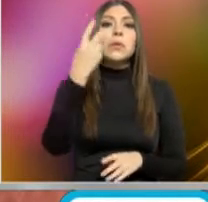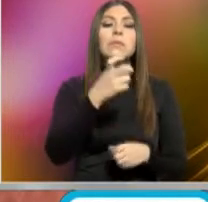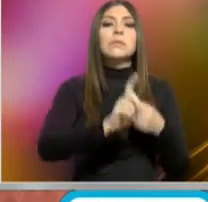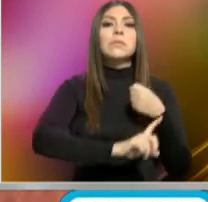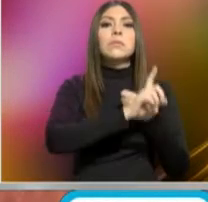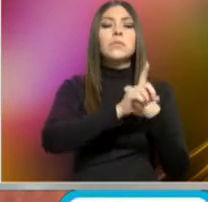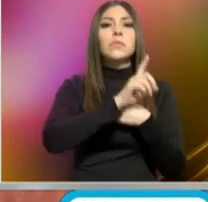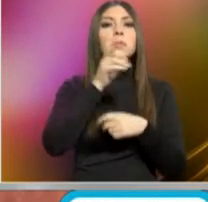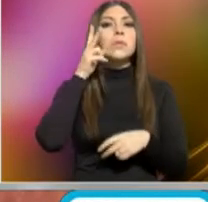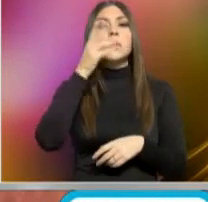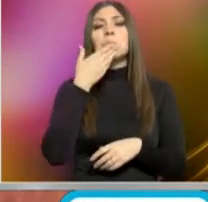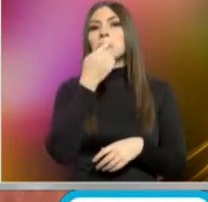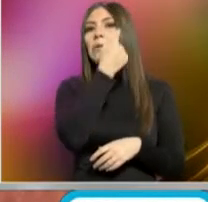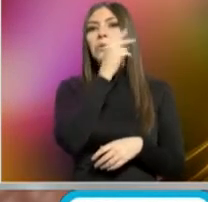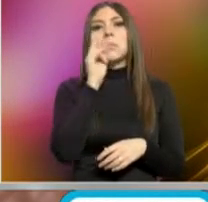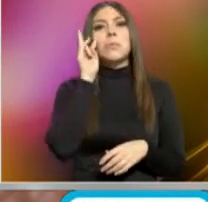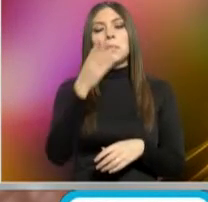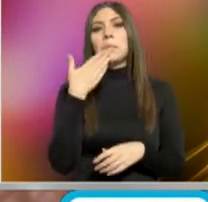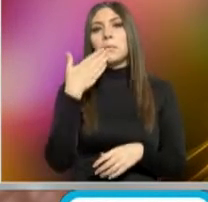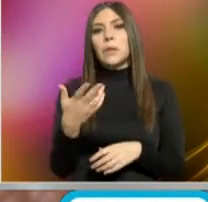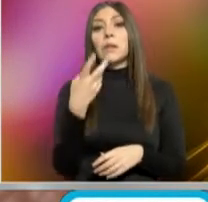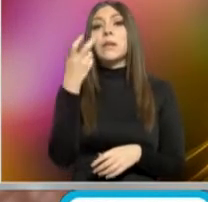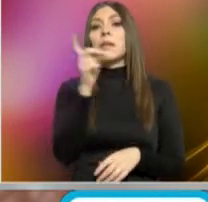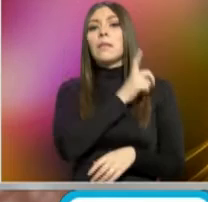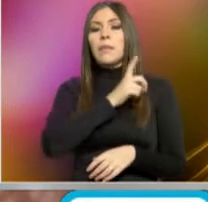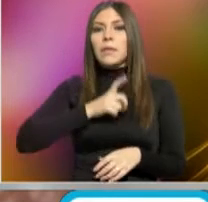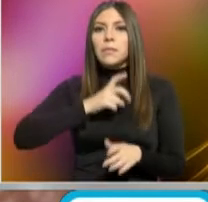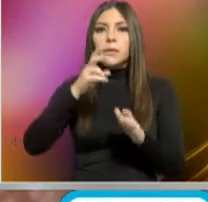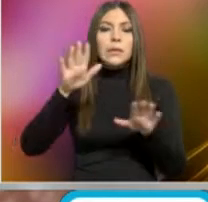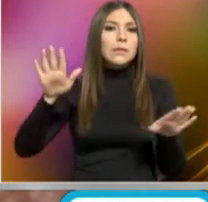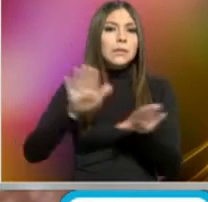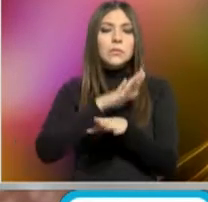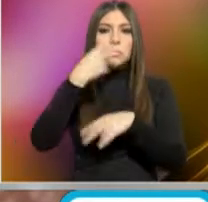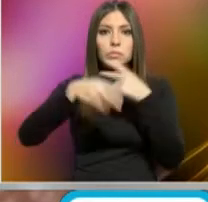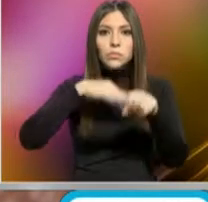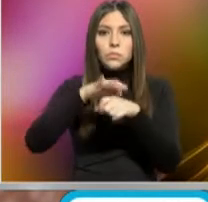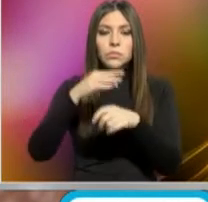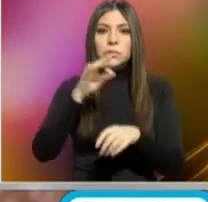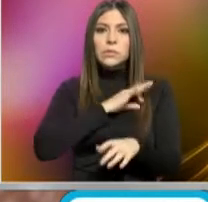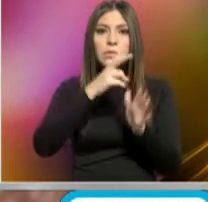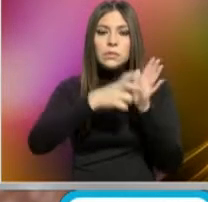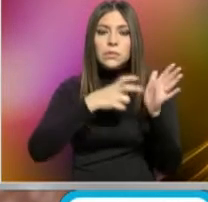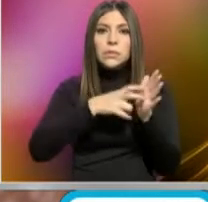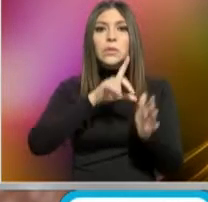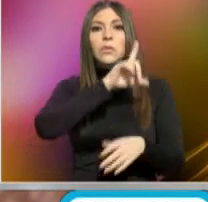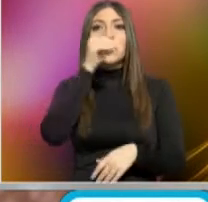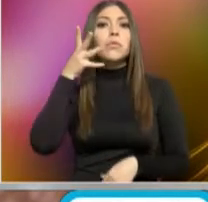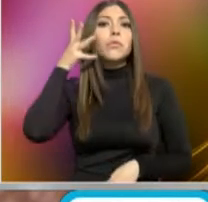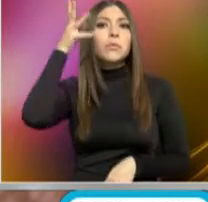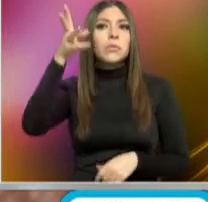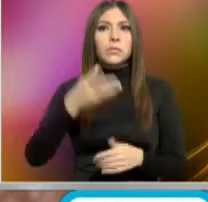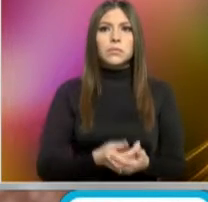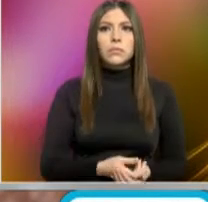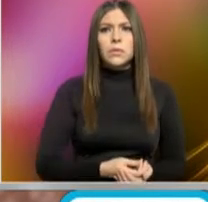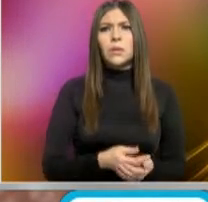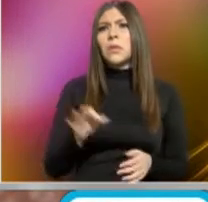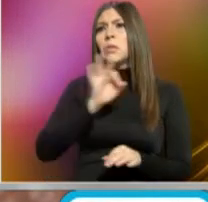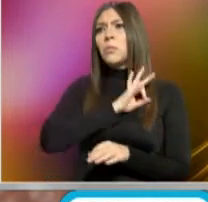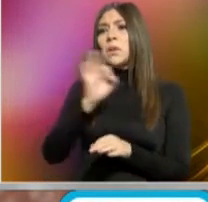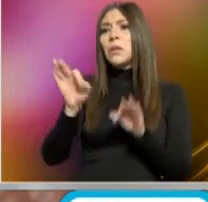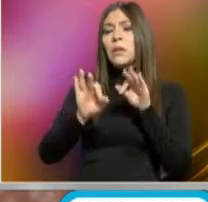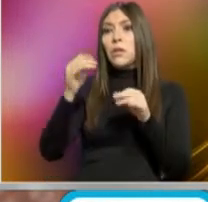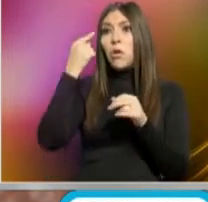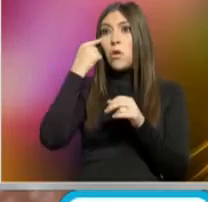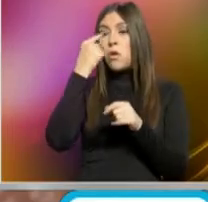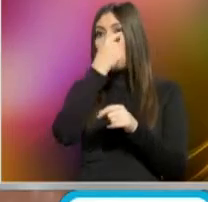afectado. Entonces, si no se corrige la graduación a tiempo, puede tener estas consecuencias. ¿Podría producirles dolor de cabeza, por ejemplo, esto, tener un ojo con más visión